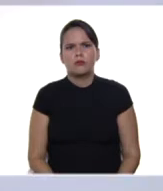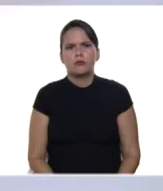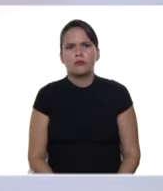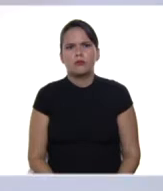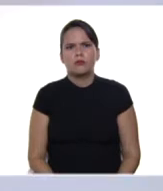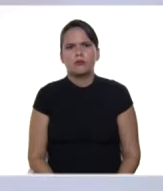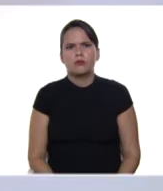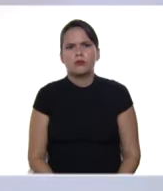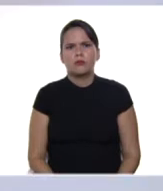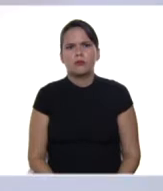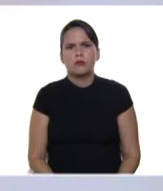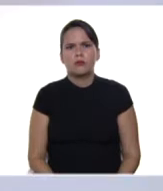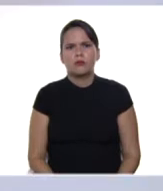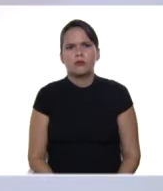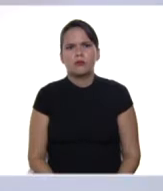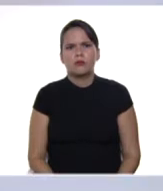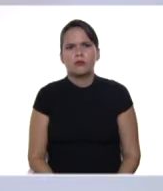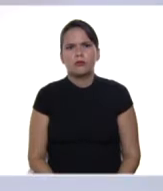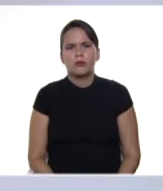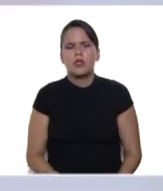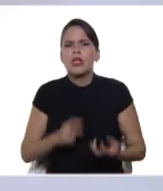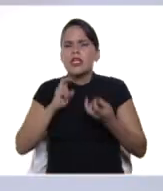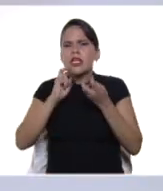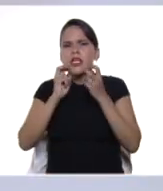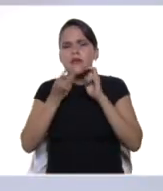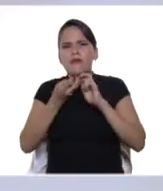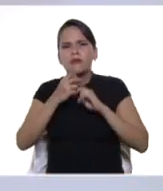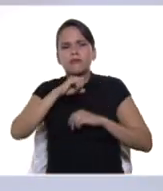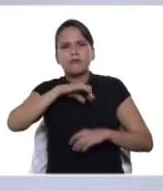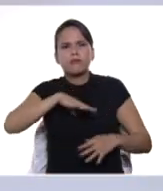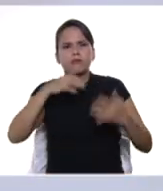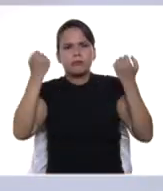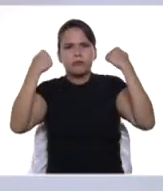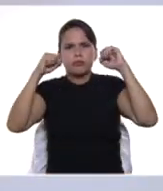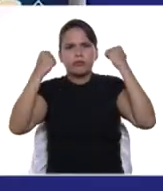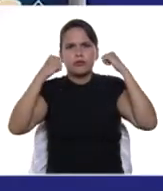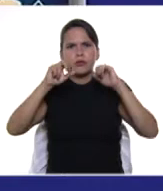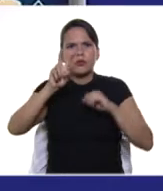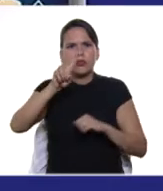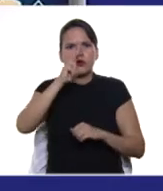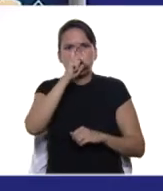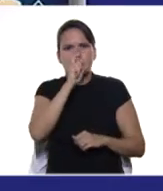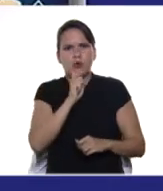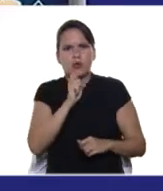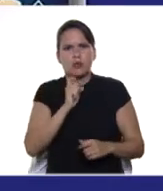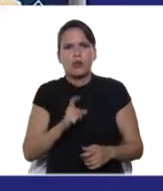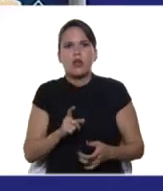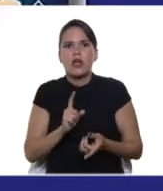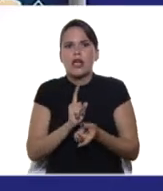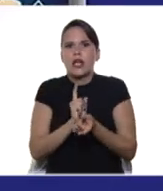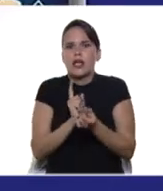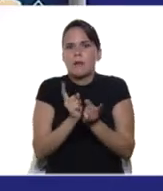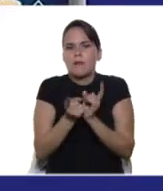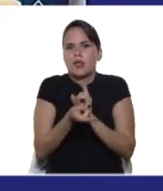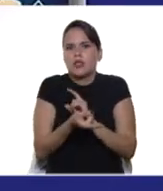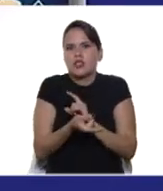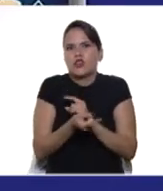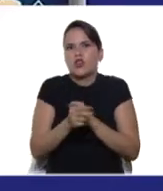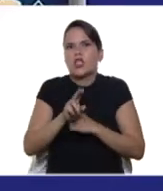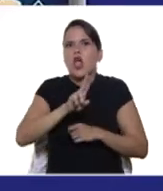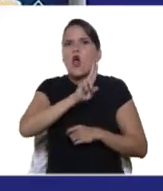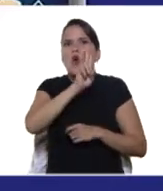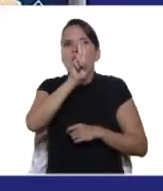Ahora, continuemos con el referente teórico práctico para segundo año, conversión de unidades de masa y de